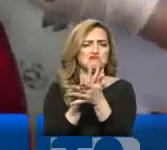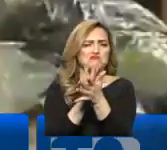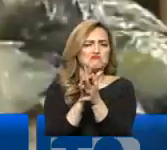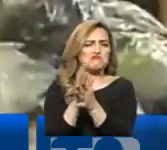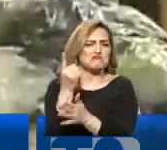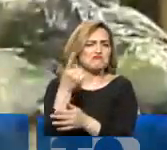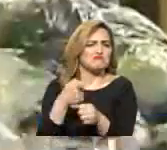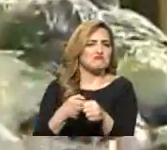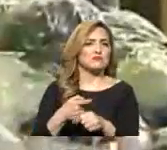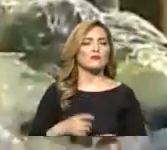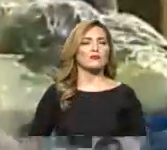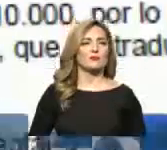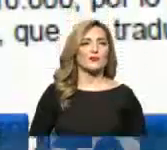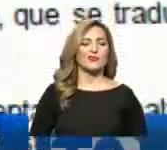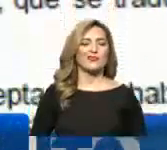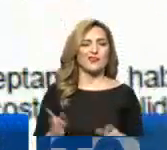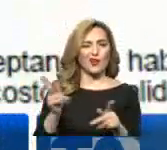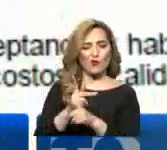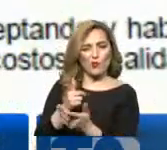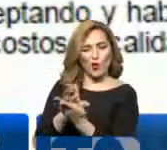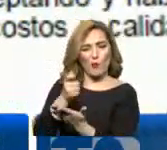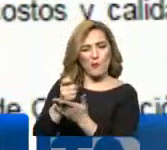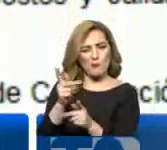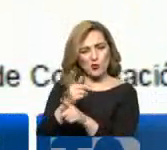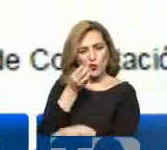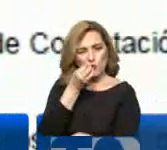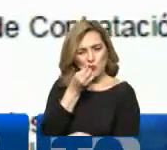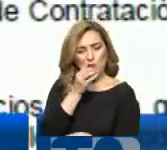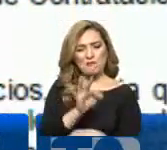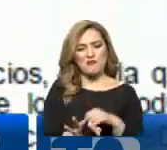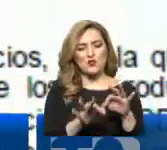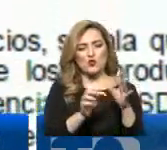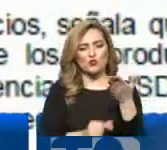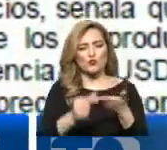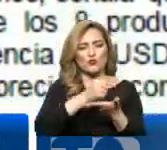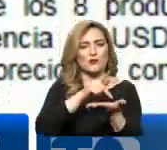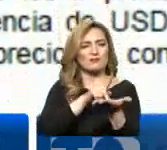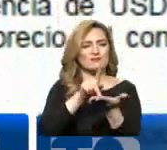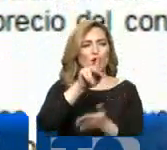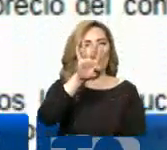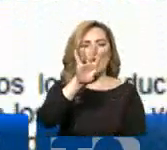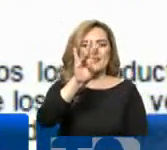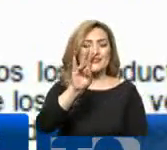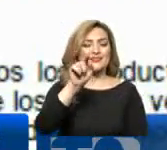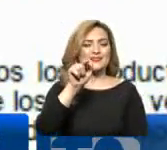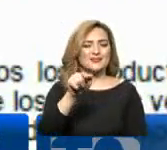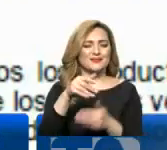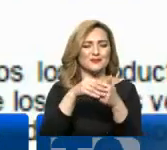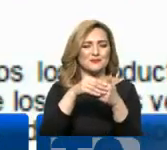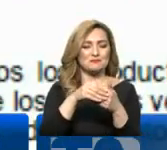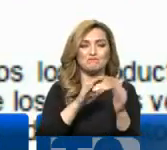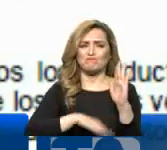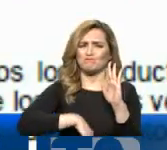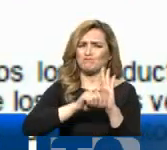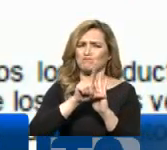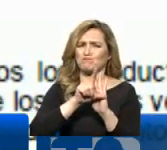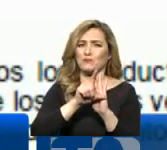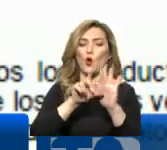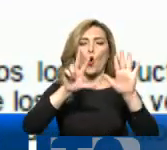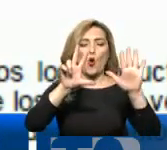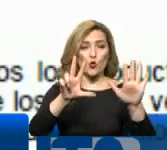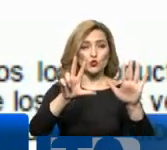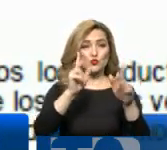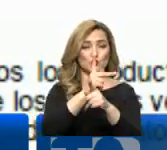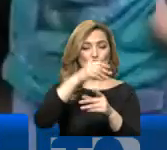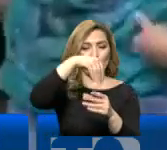la compra de kits alimenticios señala que la Prefectura del Guayas pagó $47.000 de más por 8 productos que se incluían en